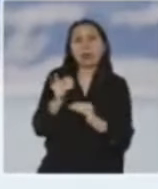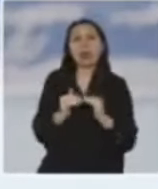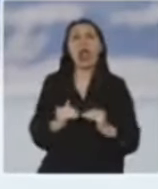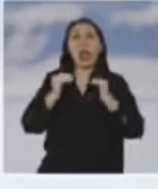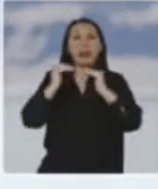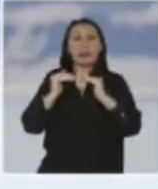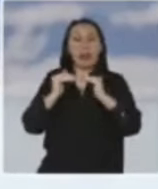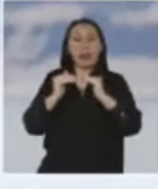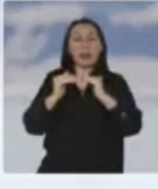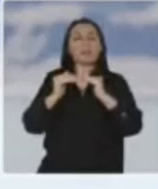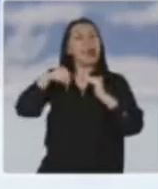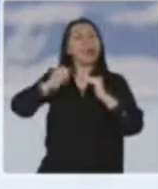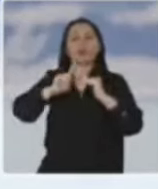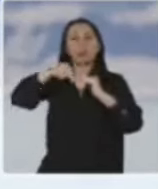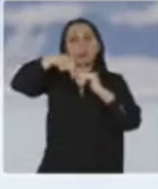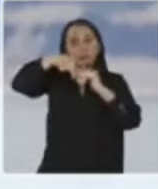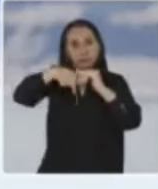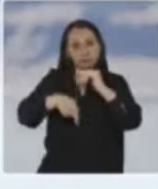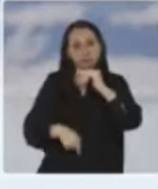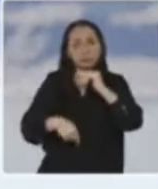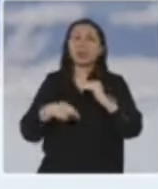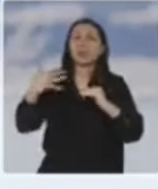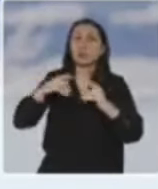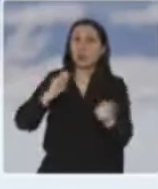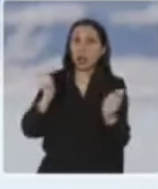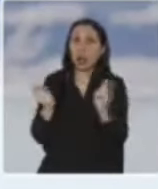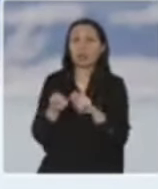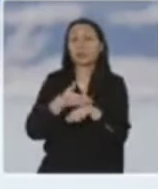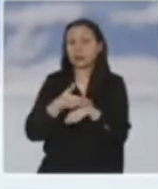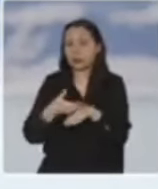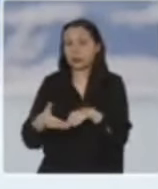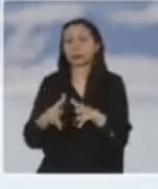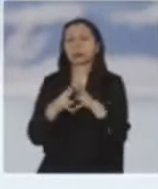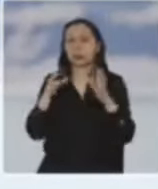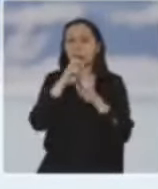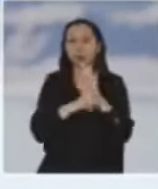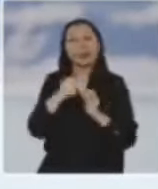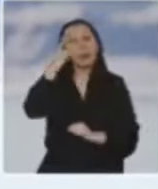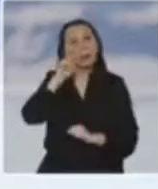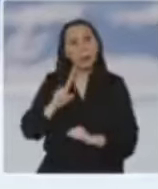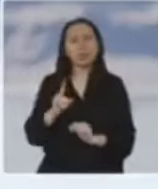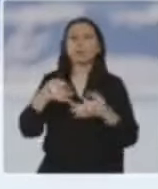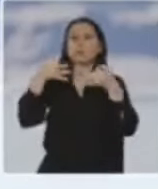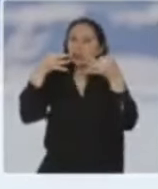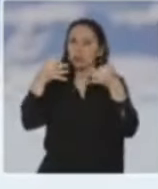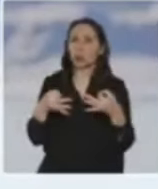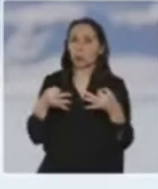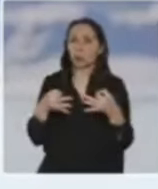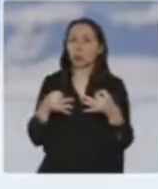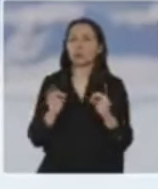encima eh eso es un cambio significativo que retrasó significativamente el proyecto pero que asegura